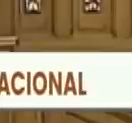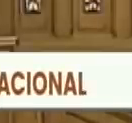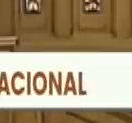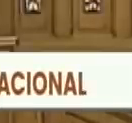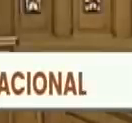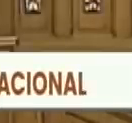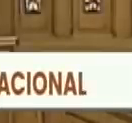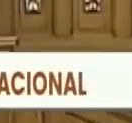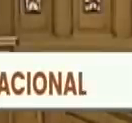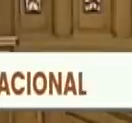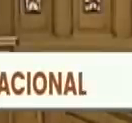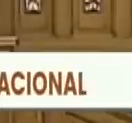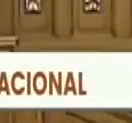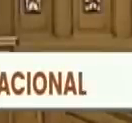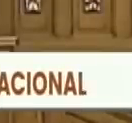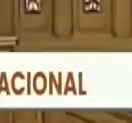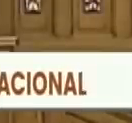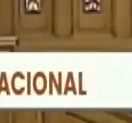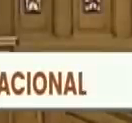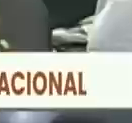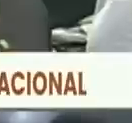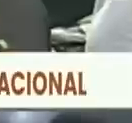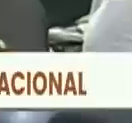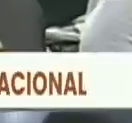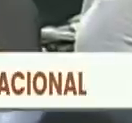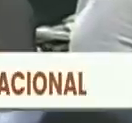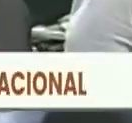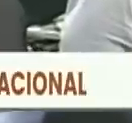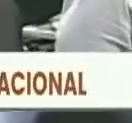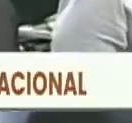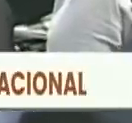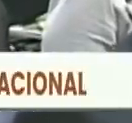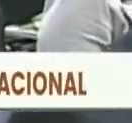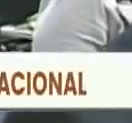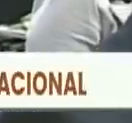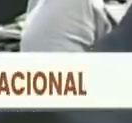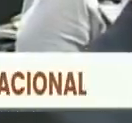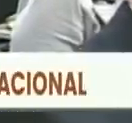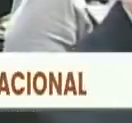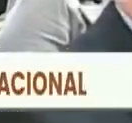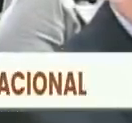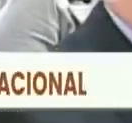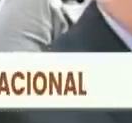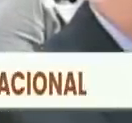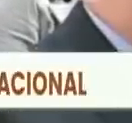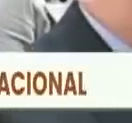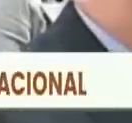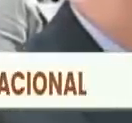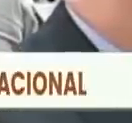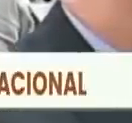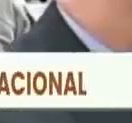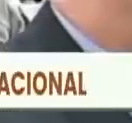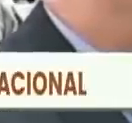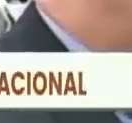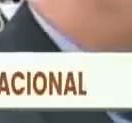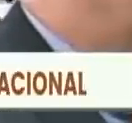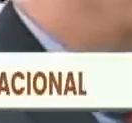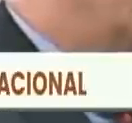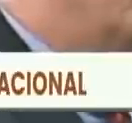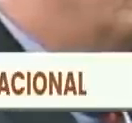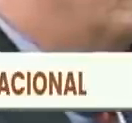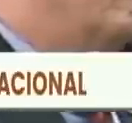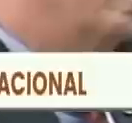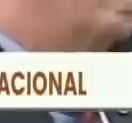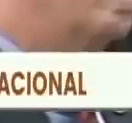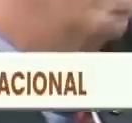los financió, les robaron más de 200 mil millones de dólares de reserva que tenía Libia cuando derrocaron y